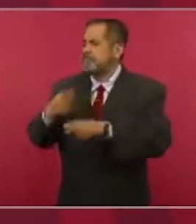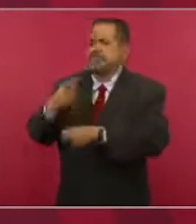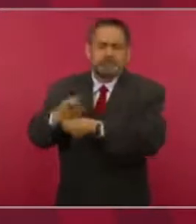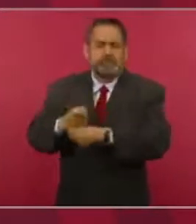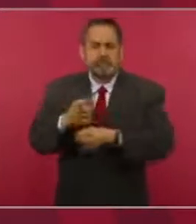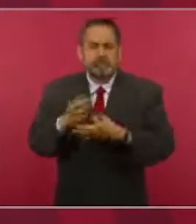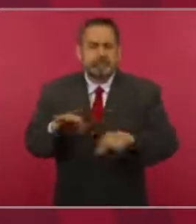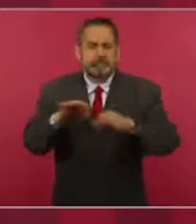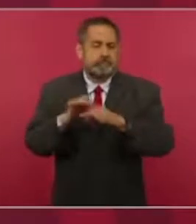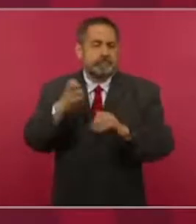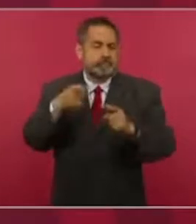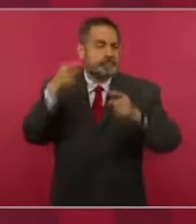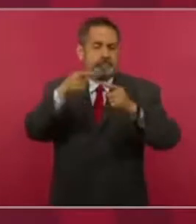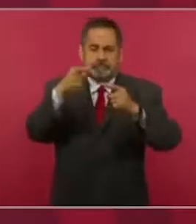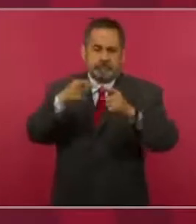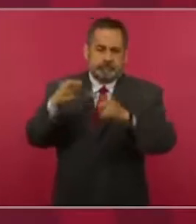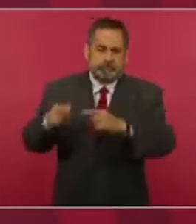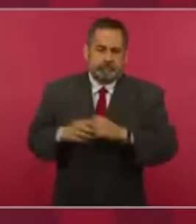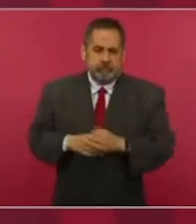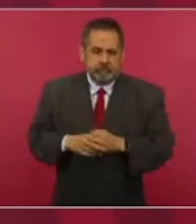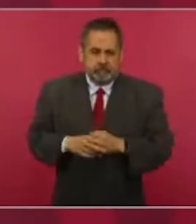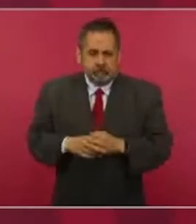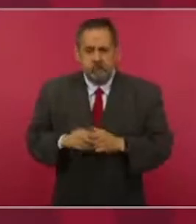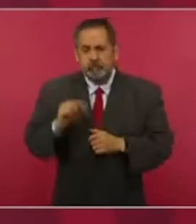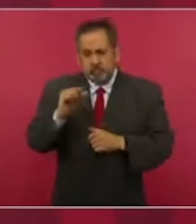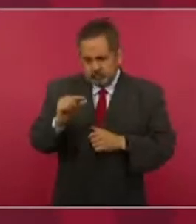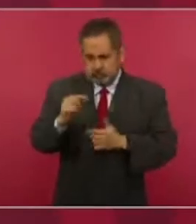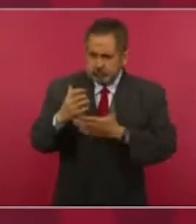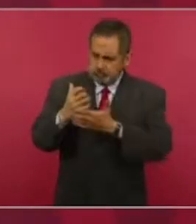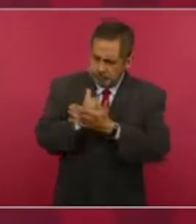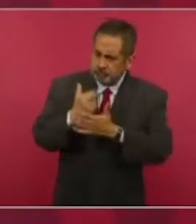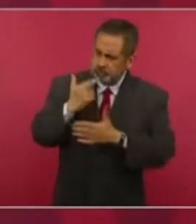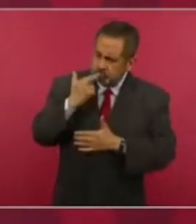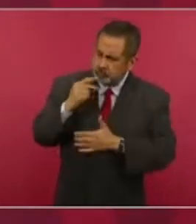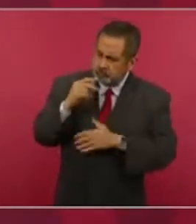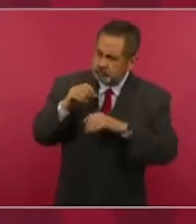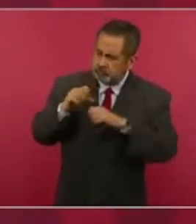La estrategia es poco pero mejor.